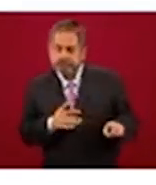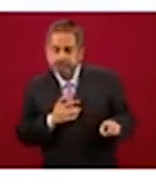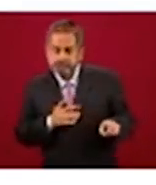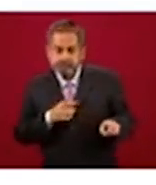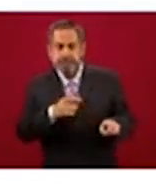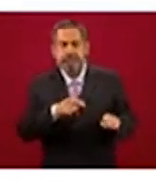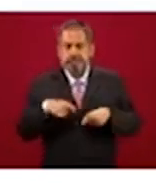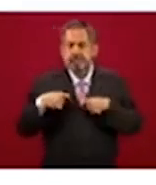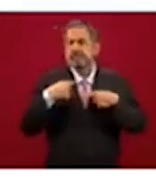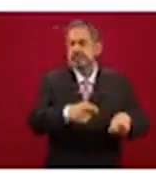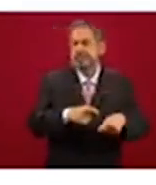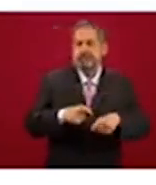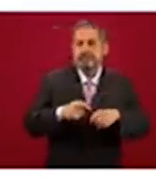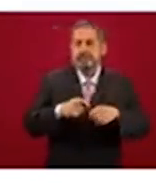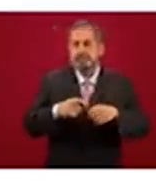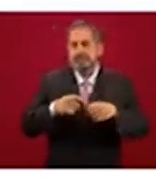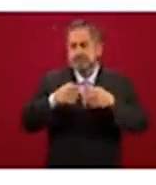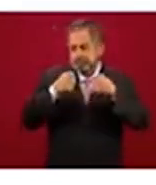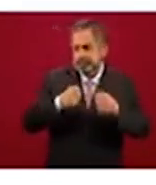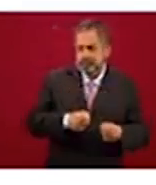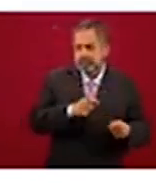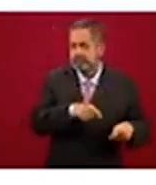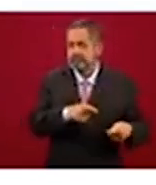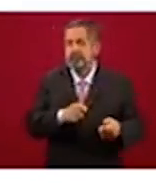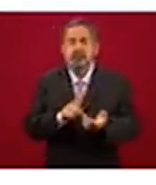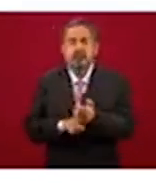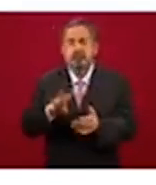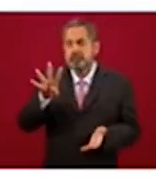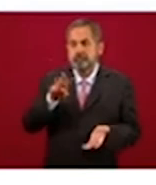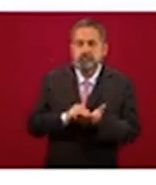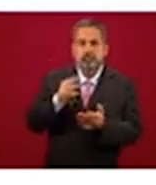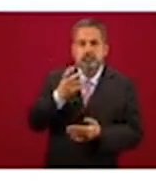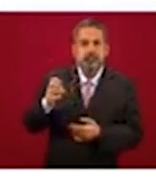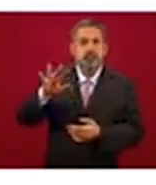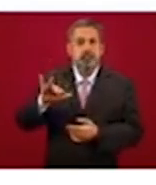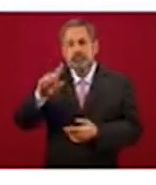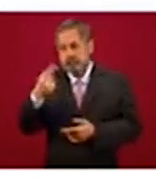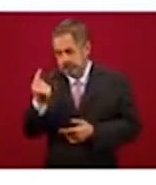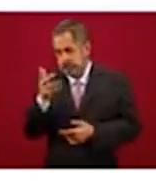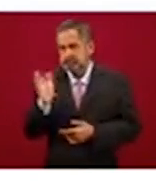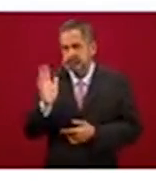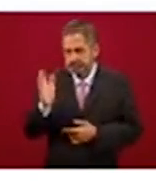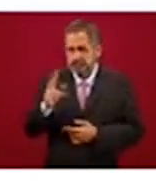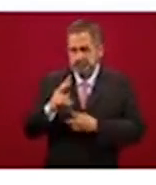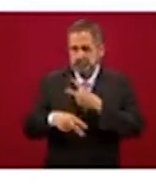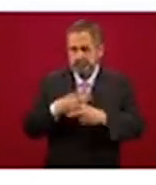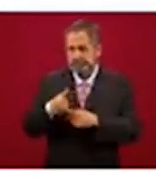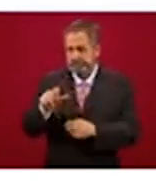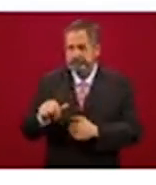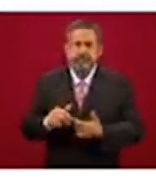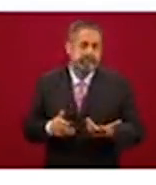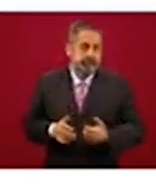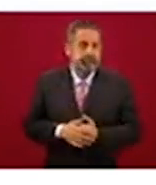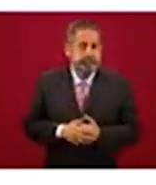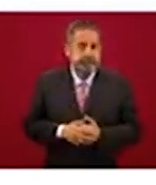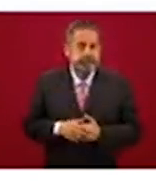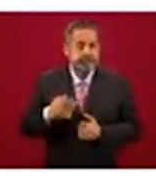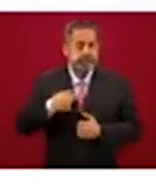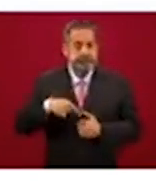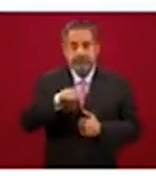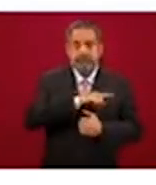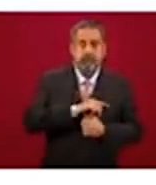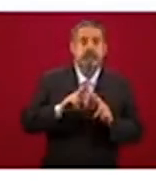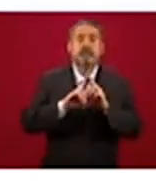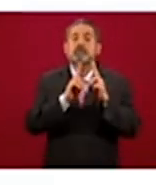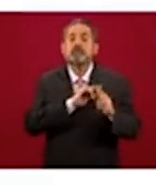reclutamiento y tenemos cuatro mil 451 y este personal de unidades especializadas